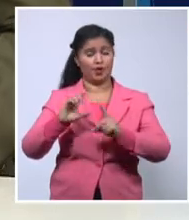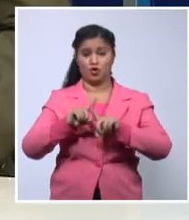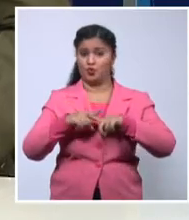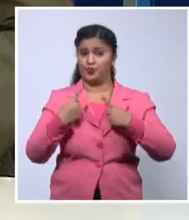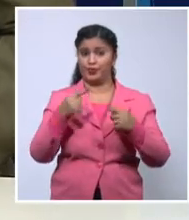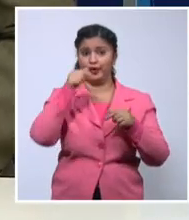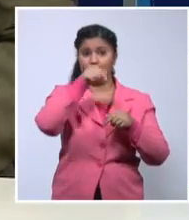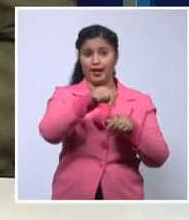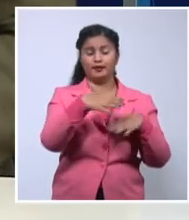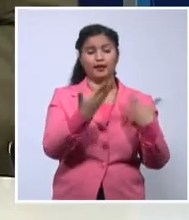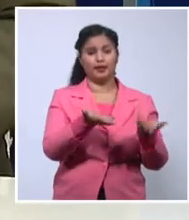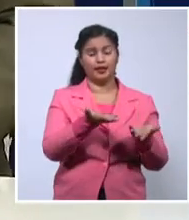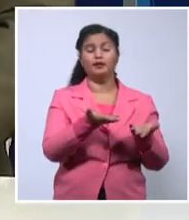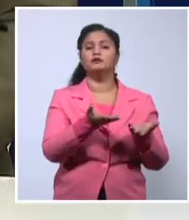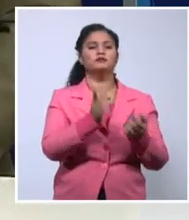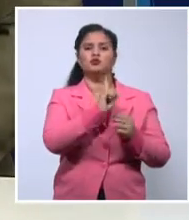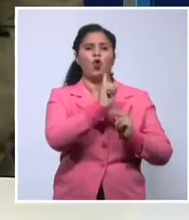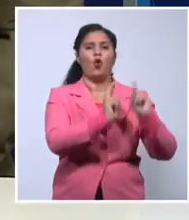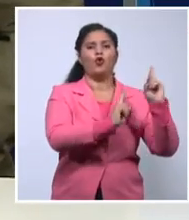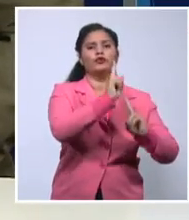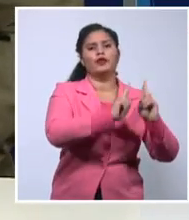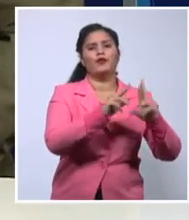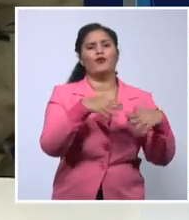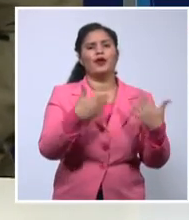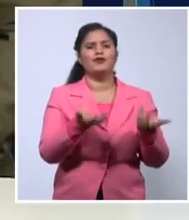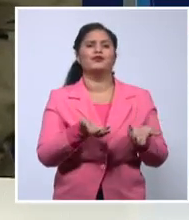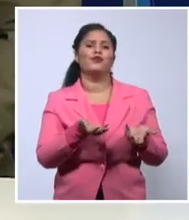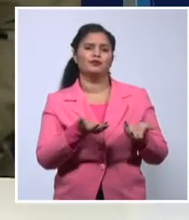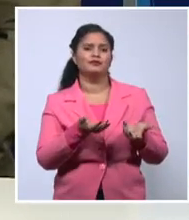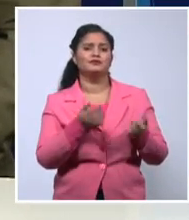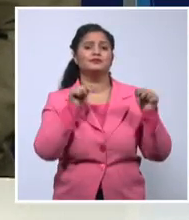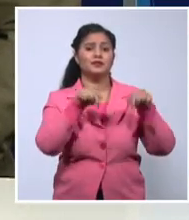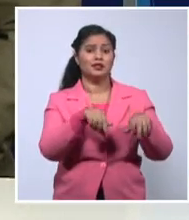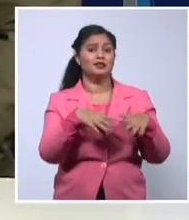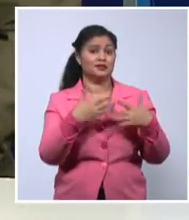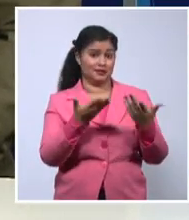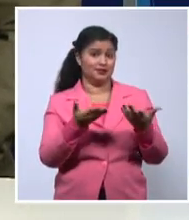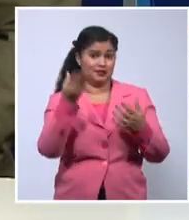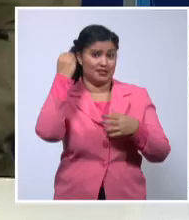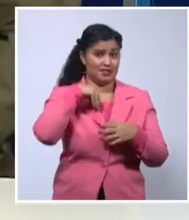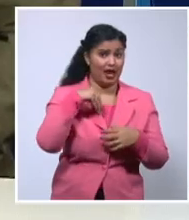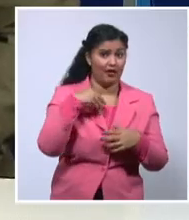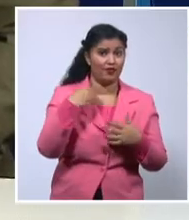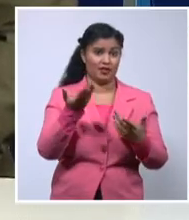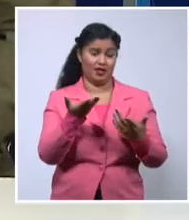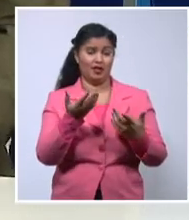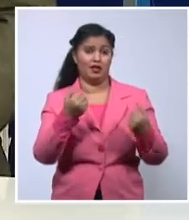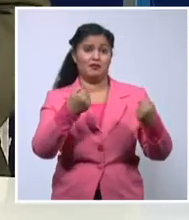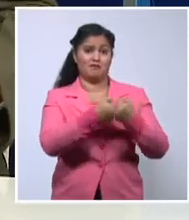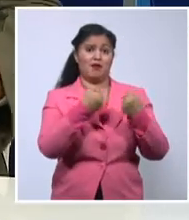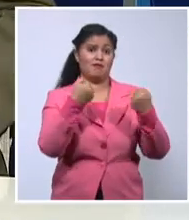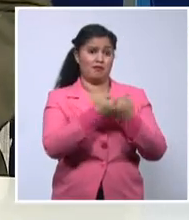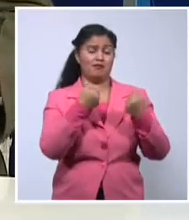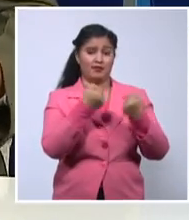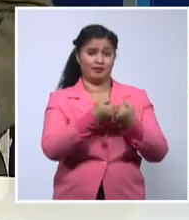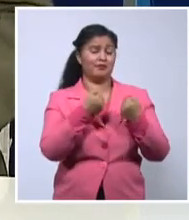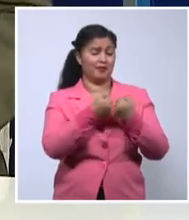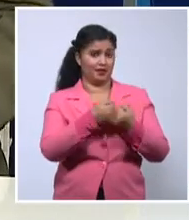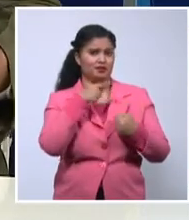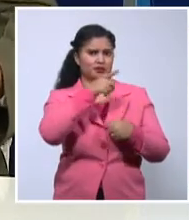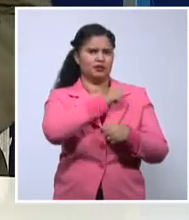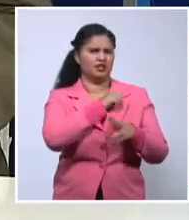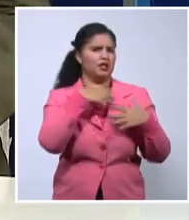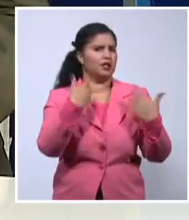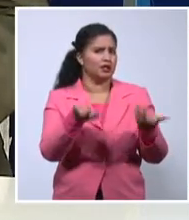ha rectificado el rumbo, que ha concientizado el fracaso del camino violento y desestabilizador y que simplemente quiere hacer